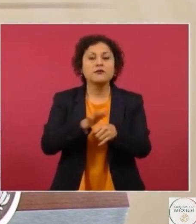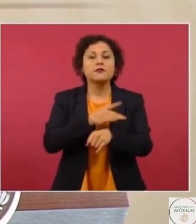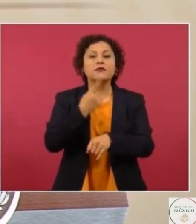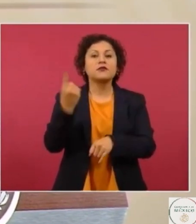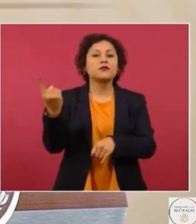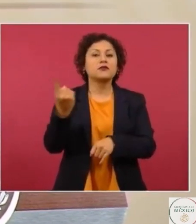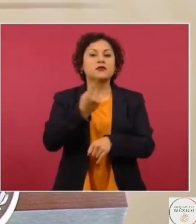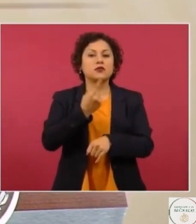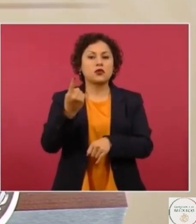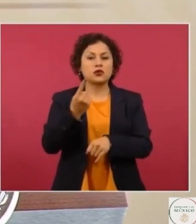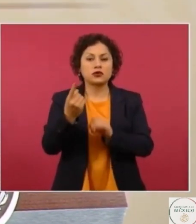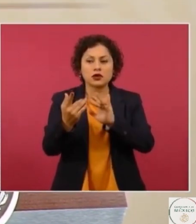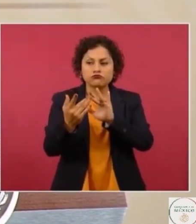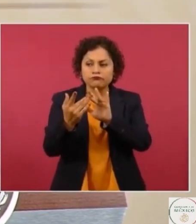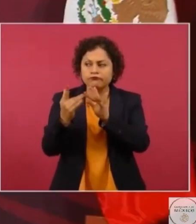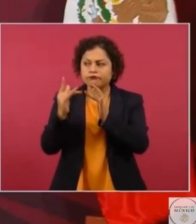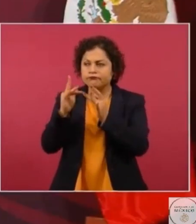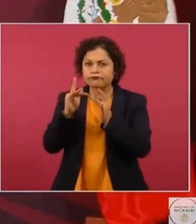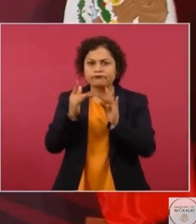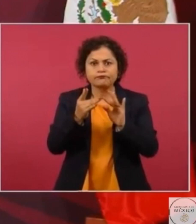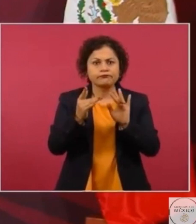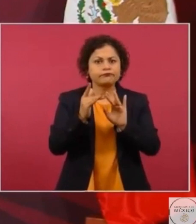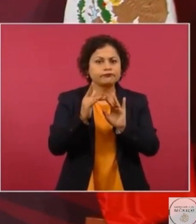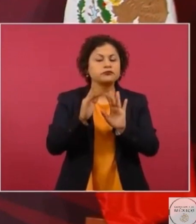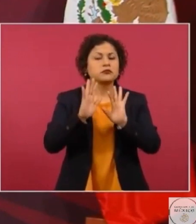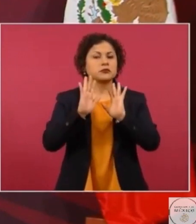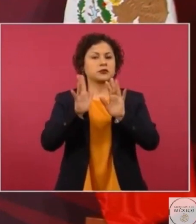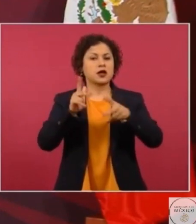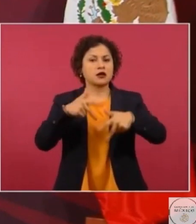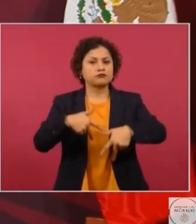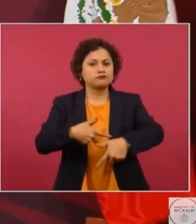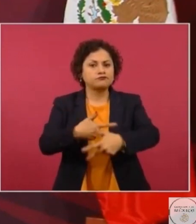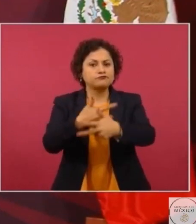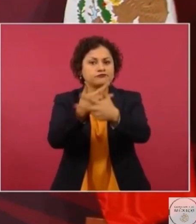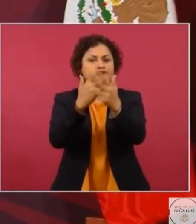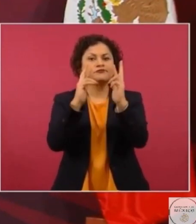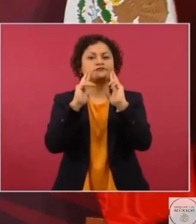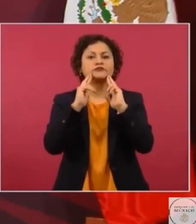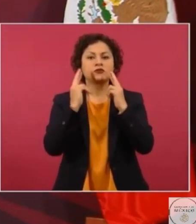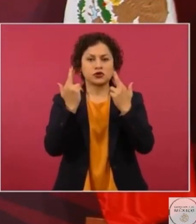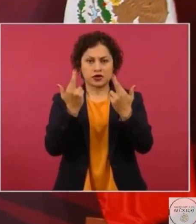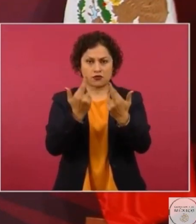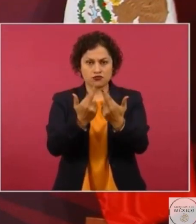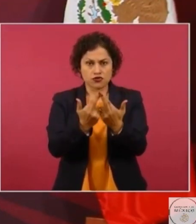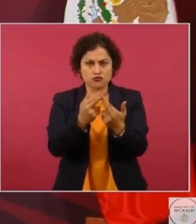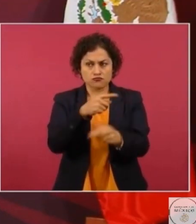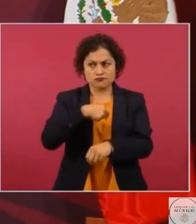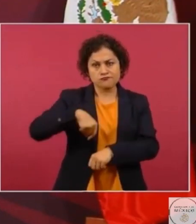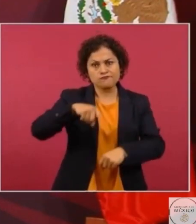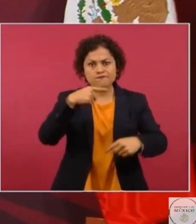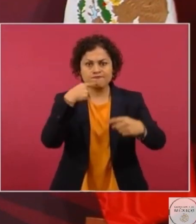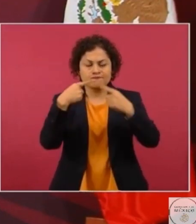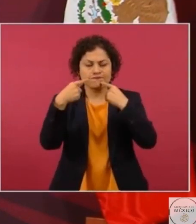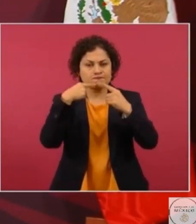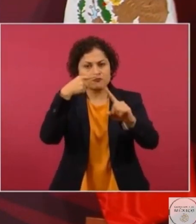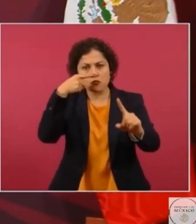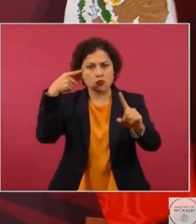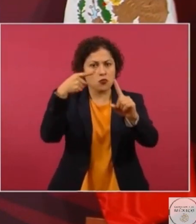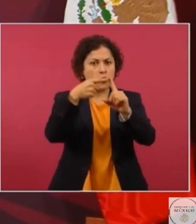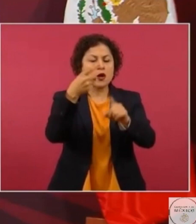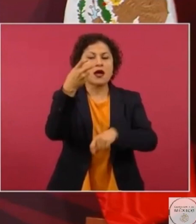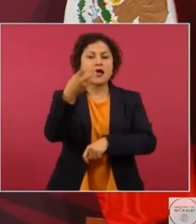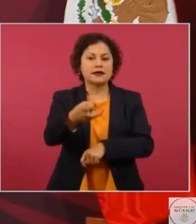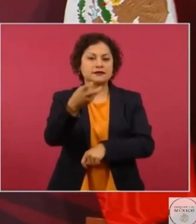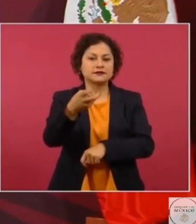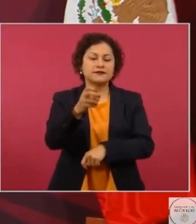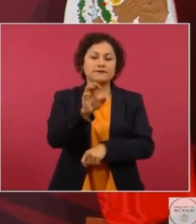una comunicación virtual, una teleconferencia con este propósito el día 5 de